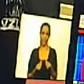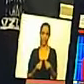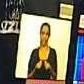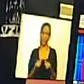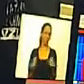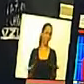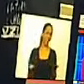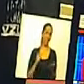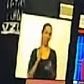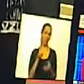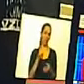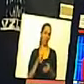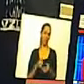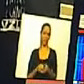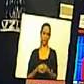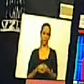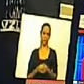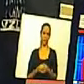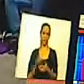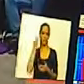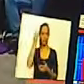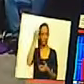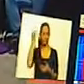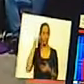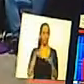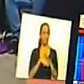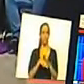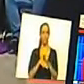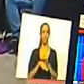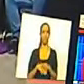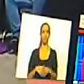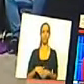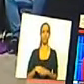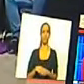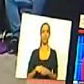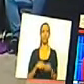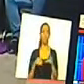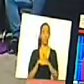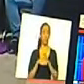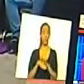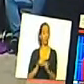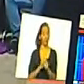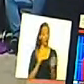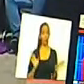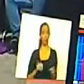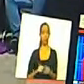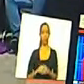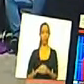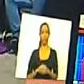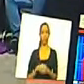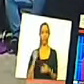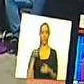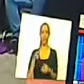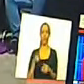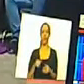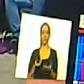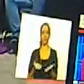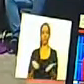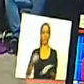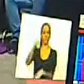¿Qué es Guayaba? Se me acaba de ocurrir una idea para el martes. ¿Para el martes? Claro. ¿Llevaron una guayaba al tipo? Llevaron una guayaba. Ah,